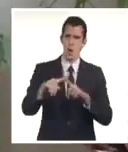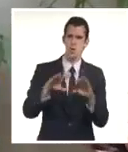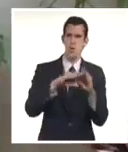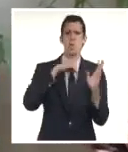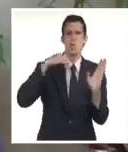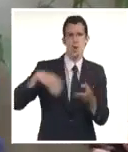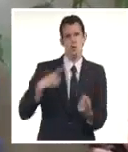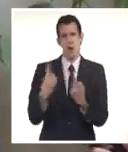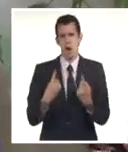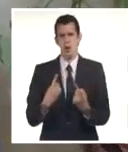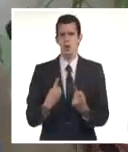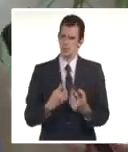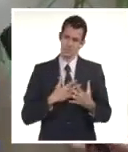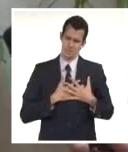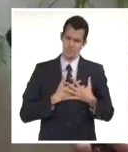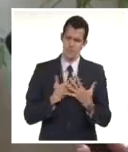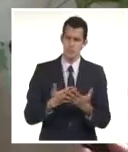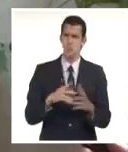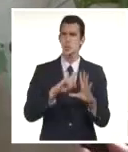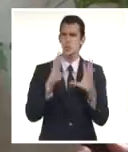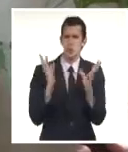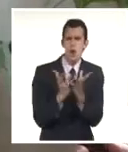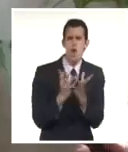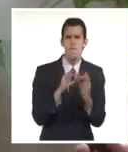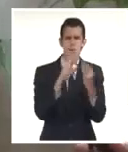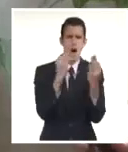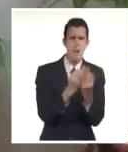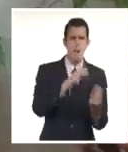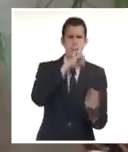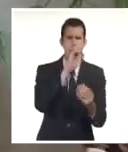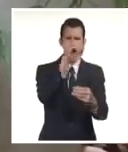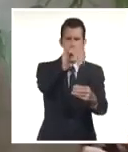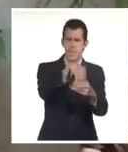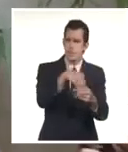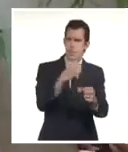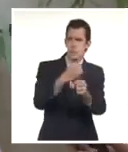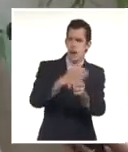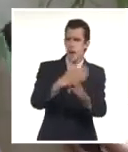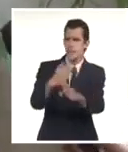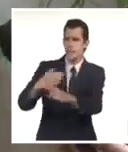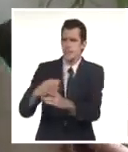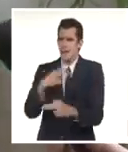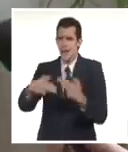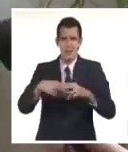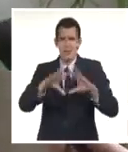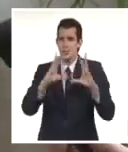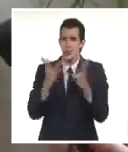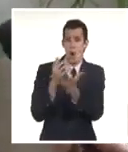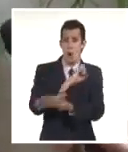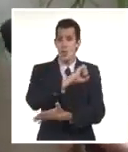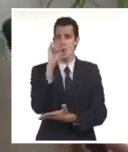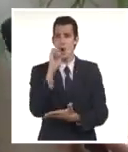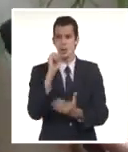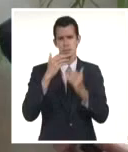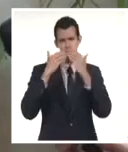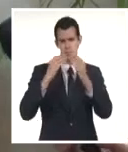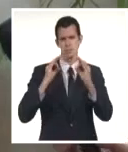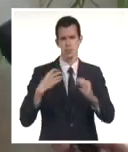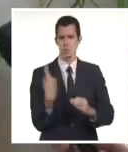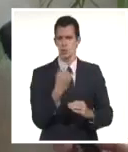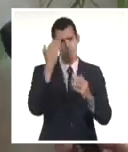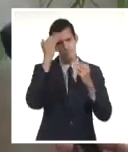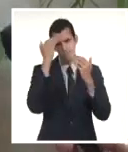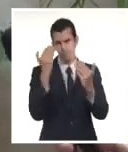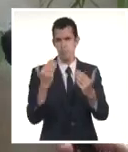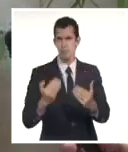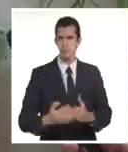lo que aportan desde su familia, con los diferentes roles que juega la madre cubana en cada una de